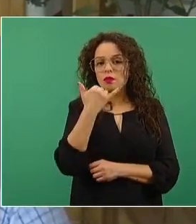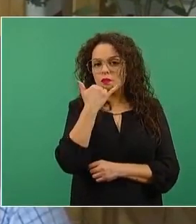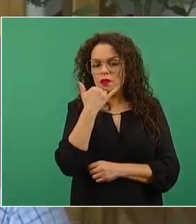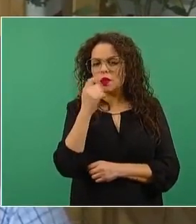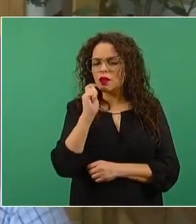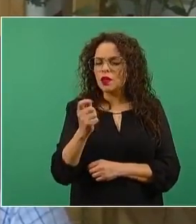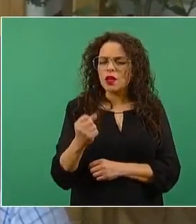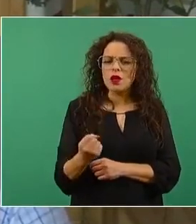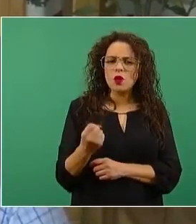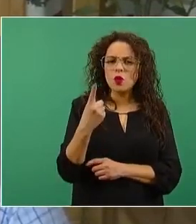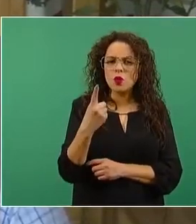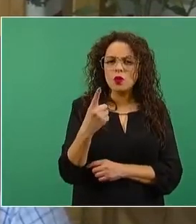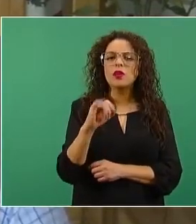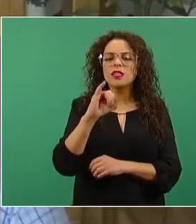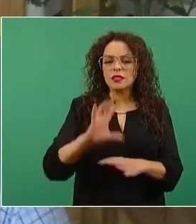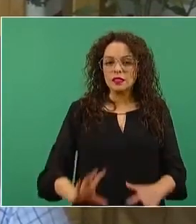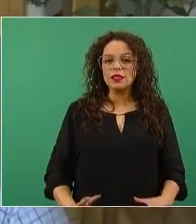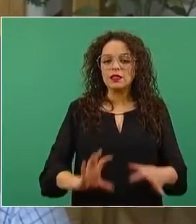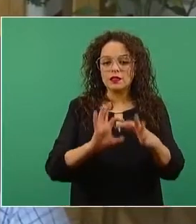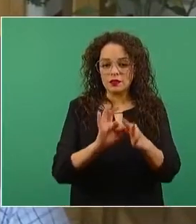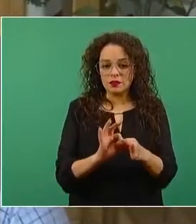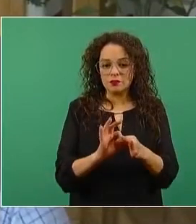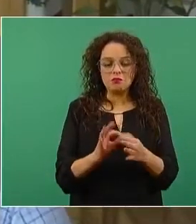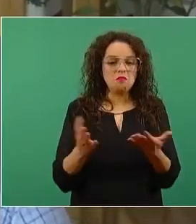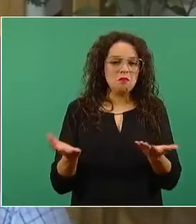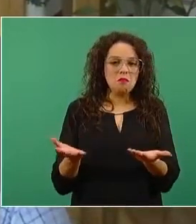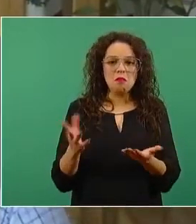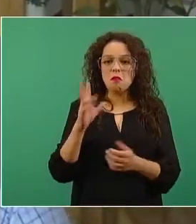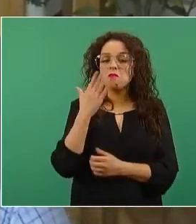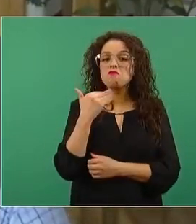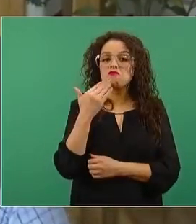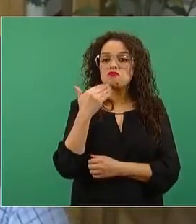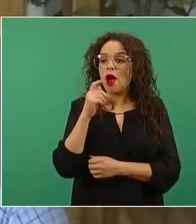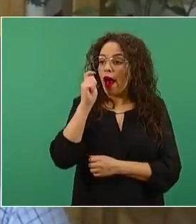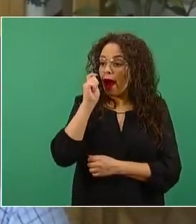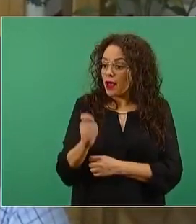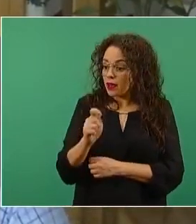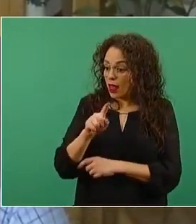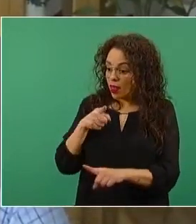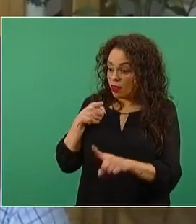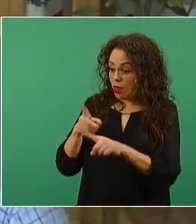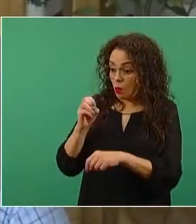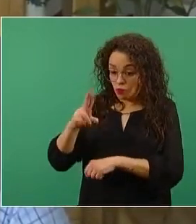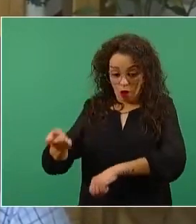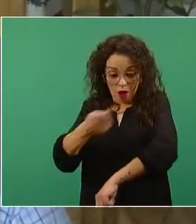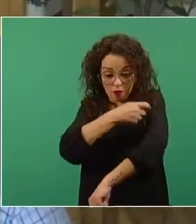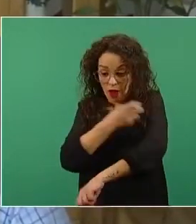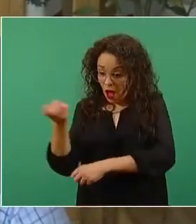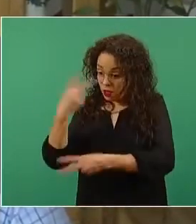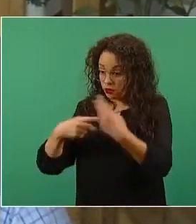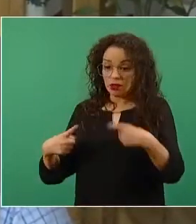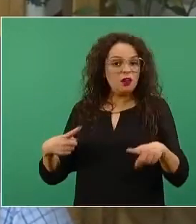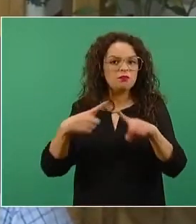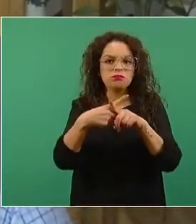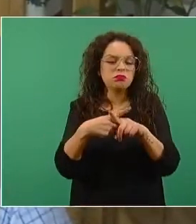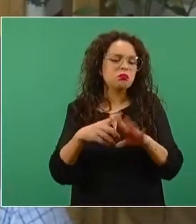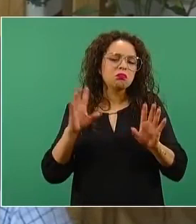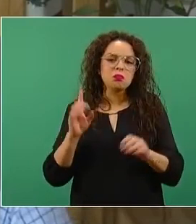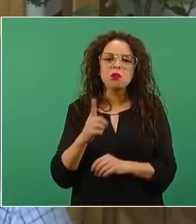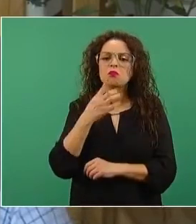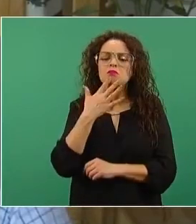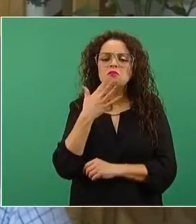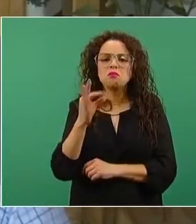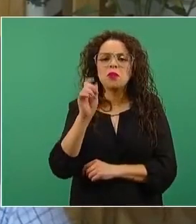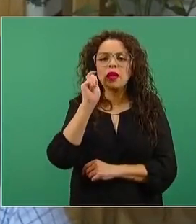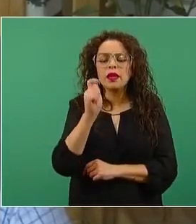evento solamente coincidente, es decir, que no tiene una causa directa a la aplicación de la vacuna, sino que fue